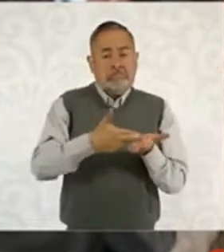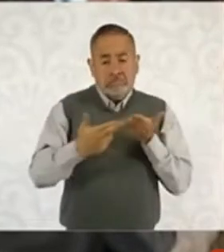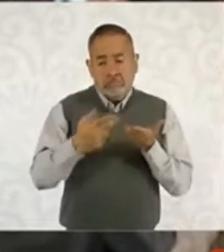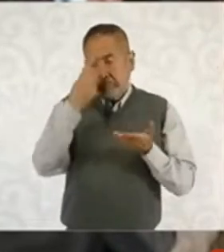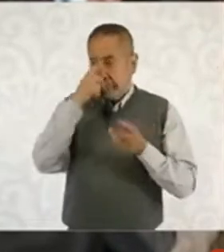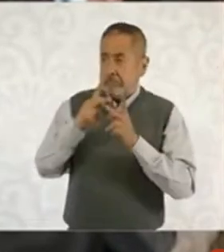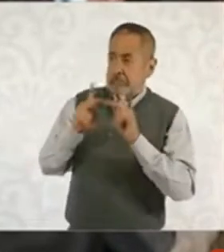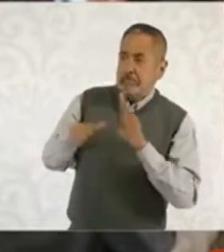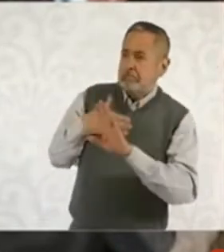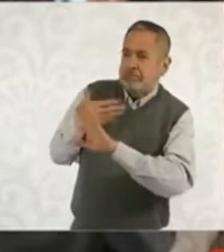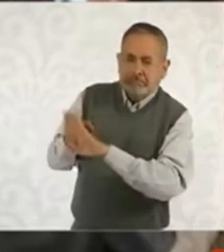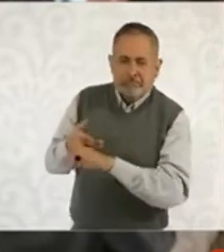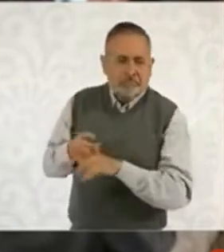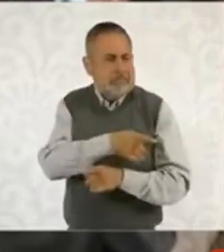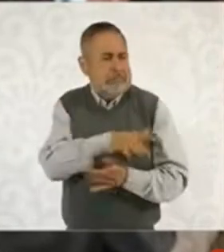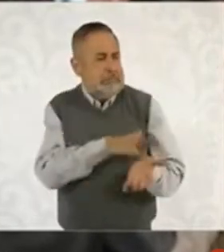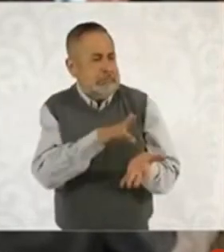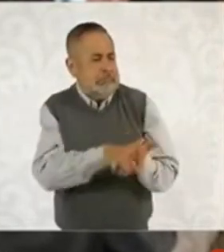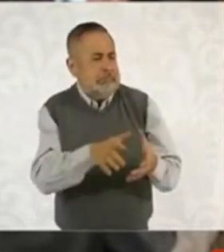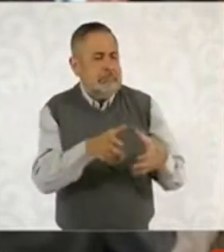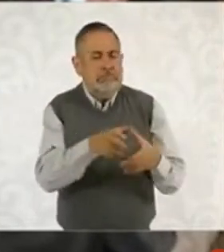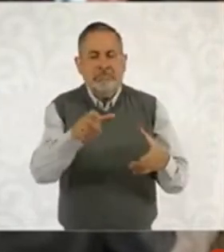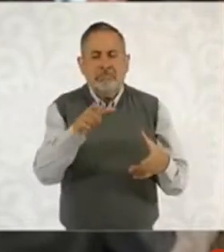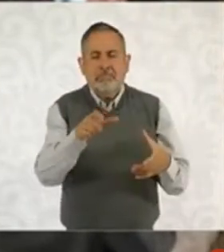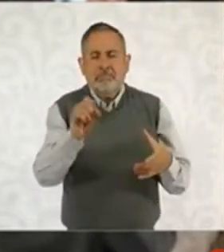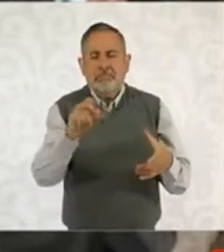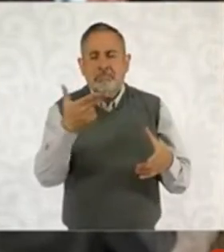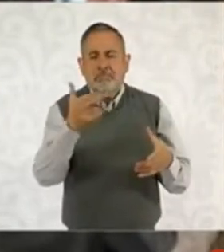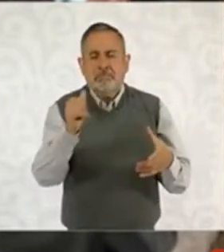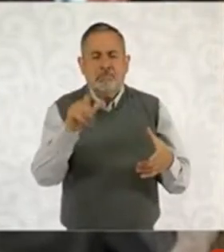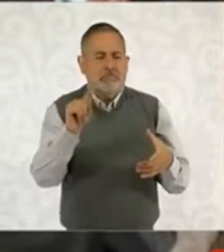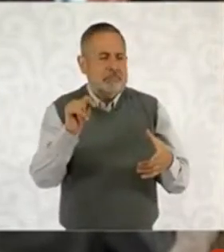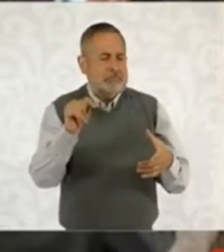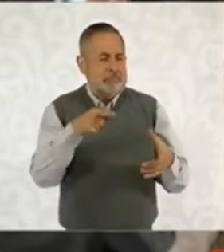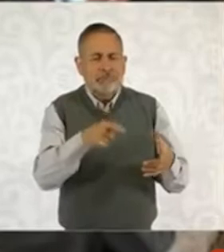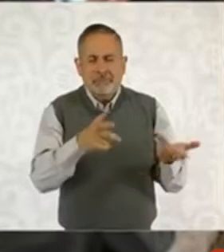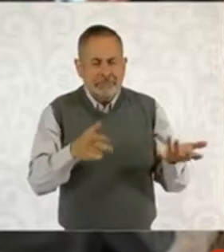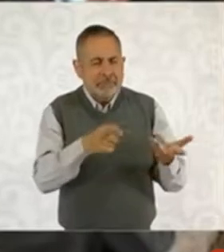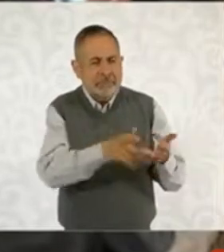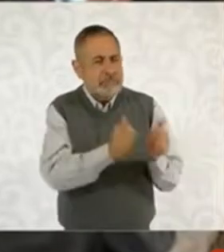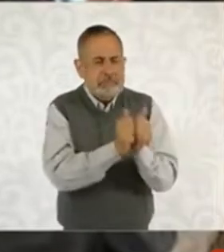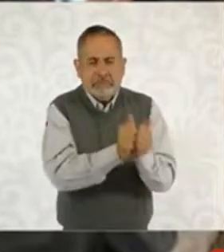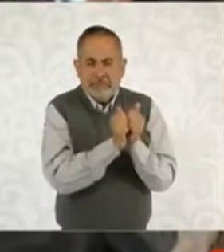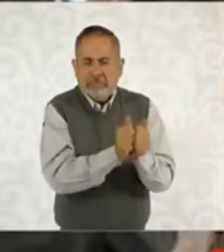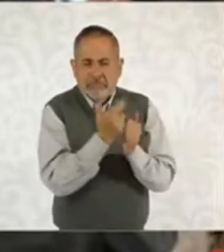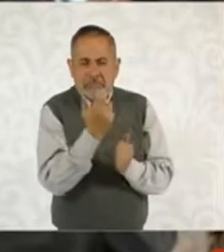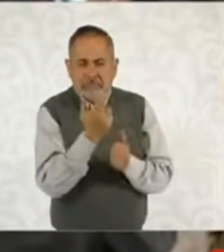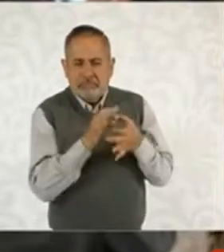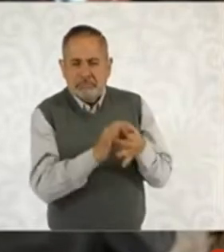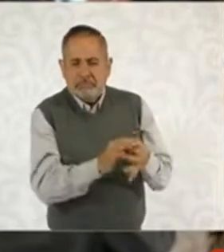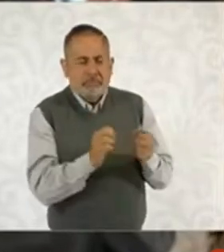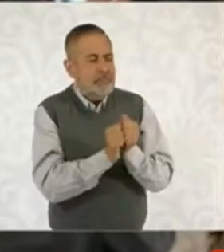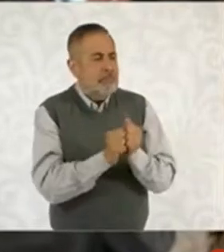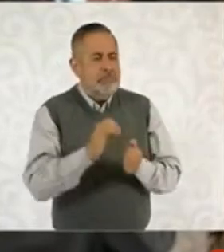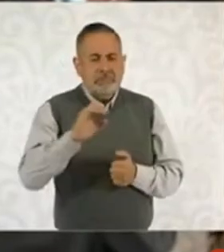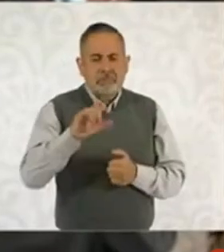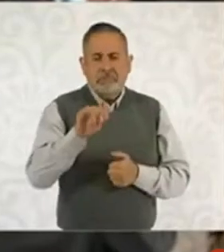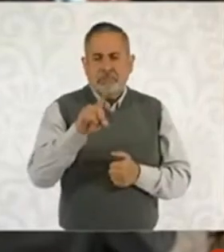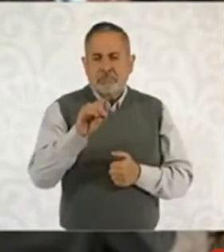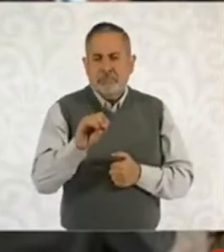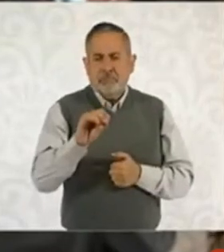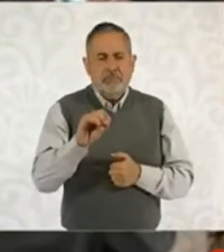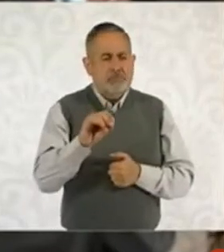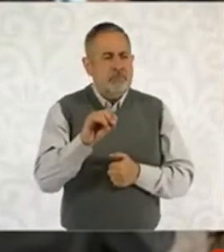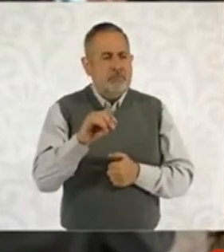impulsaron la candidatura de Xóchitl Gálvez y que fueron muy cercanos al empresario Claudio X